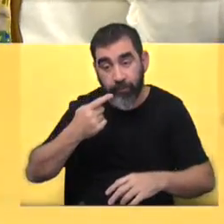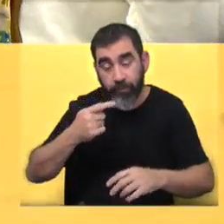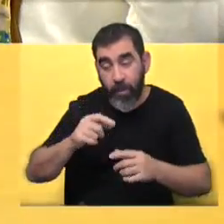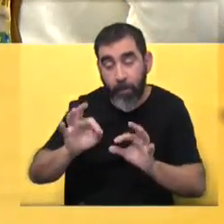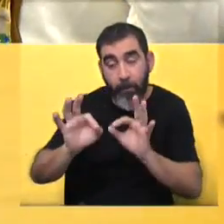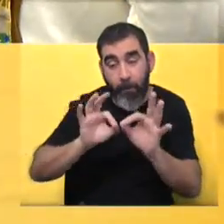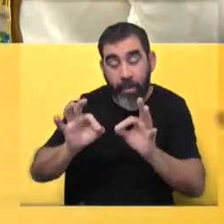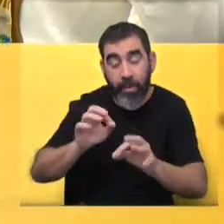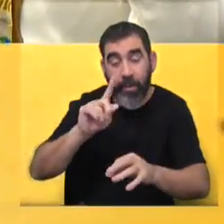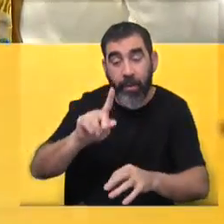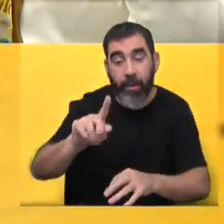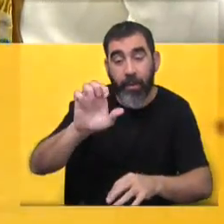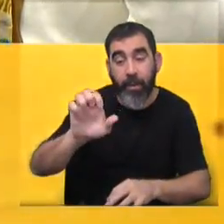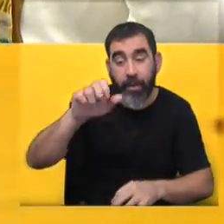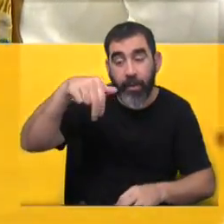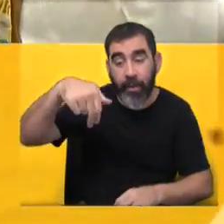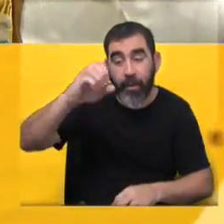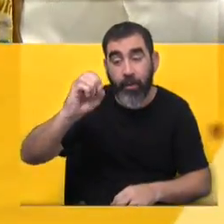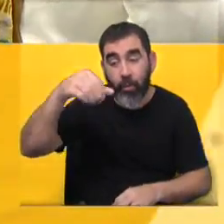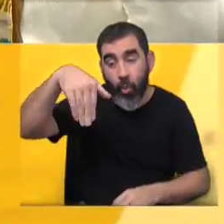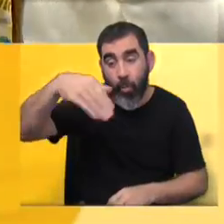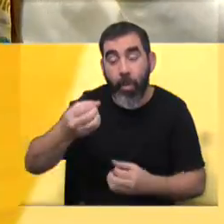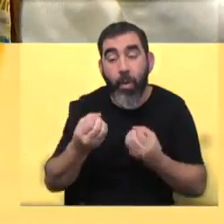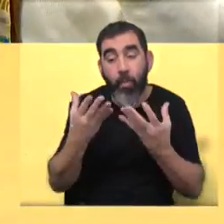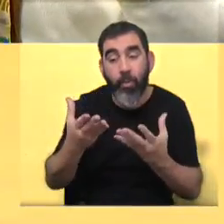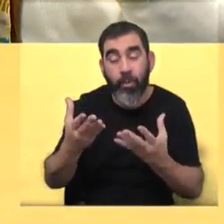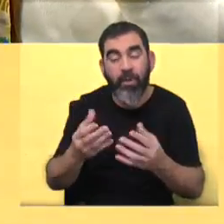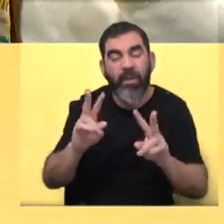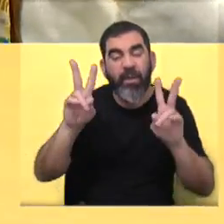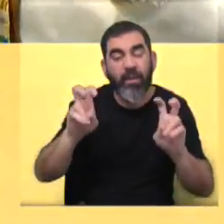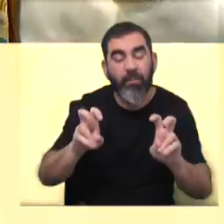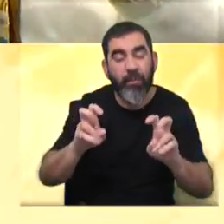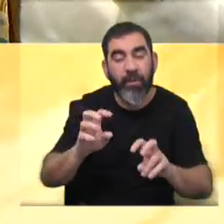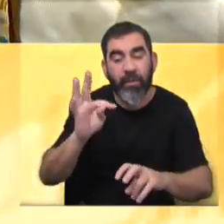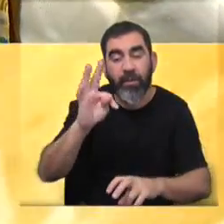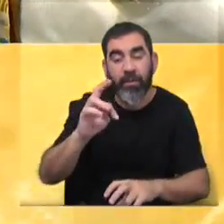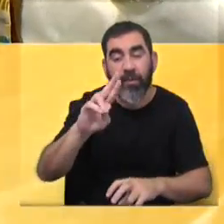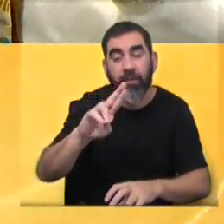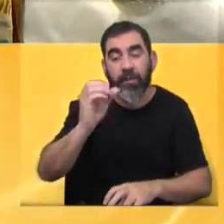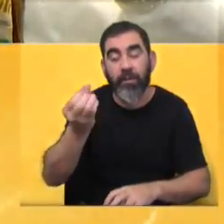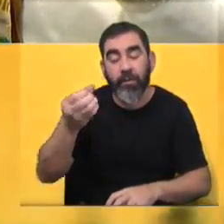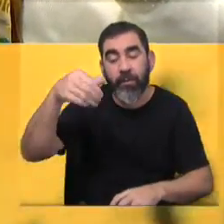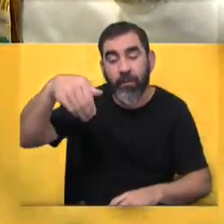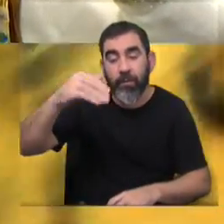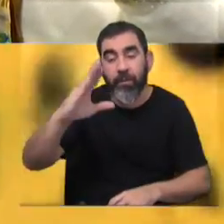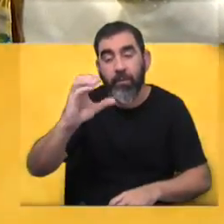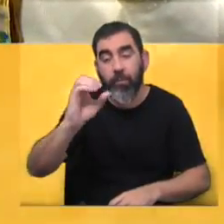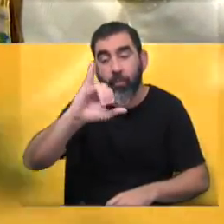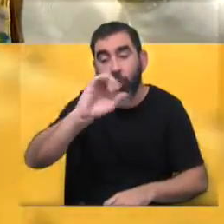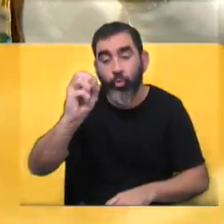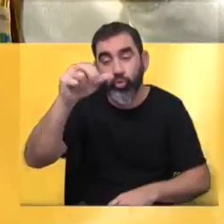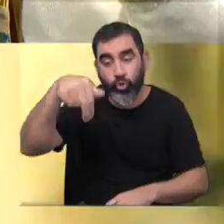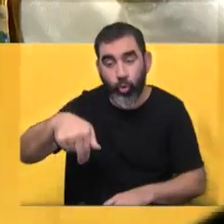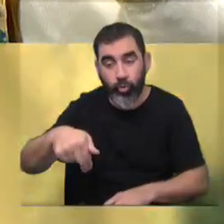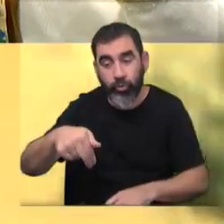tamaño del genoma se debe a la cantidad de transposones que tienen. Los transposones son genes saltarines que